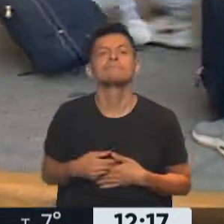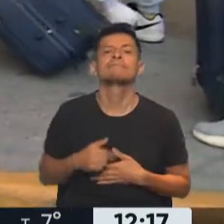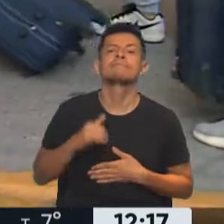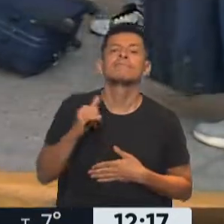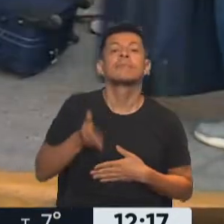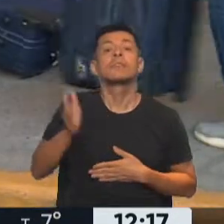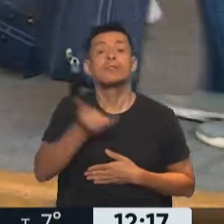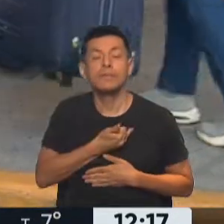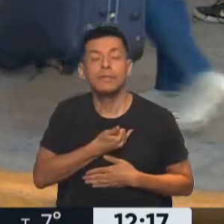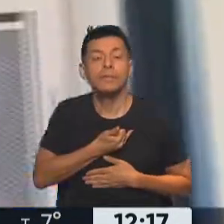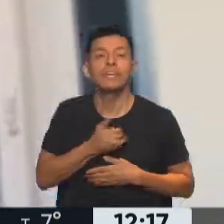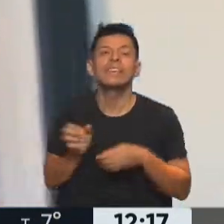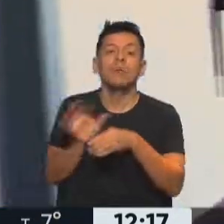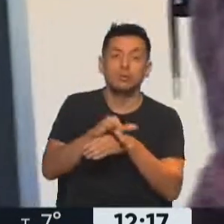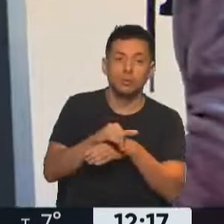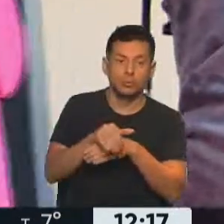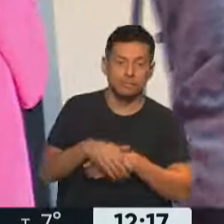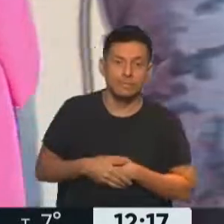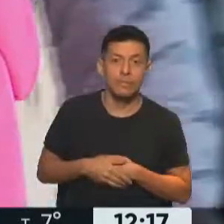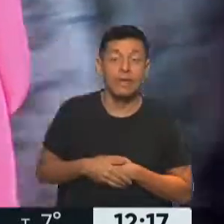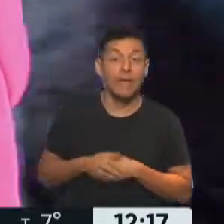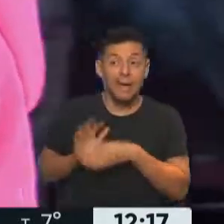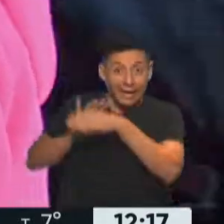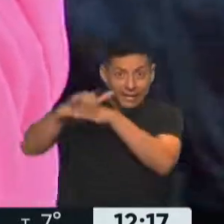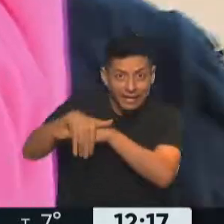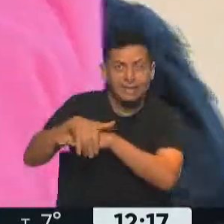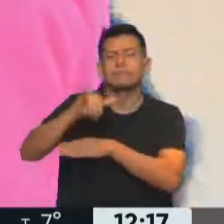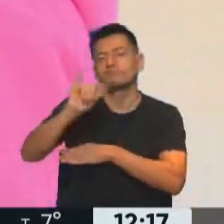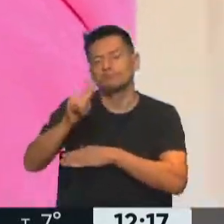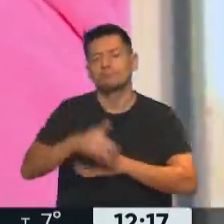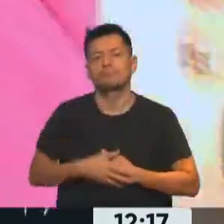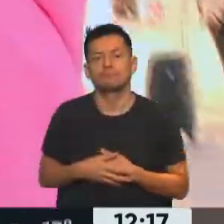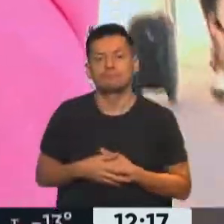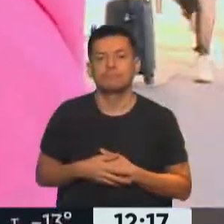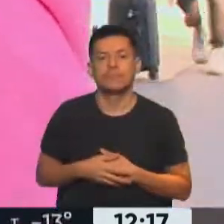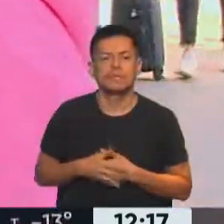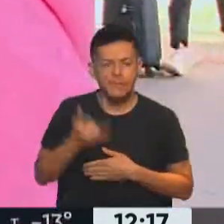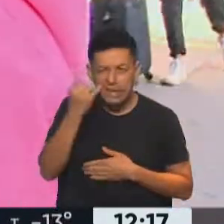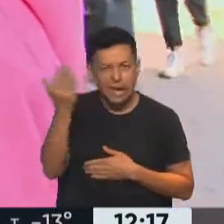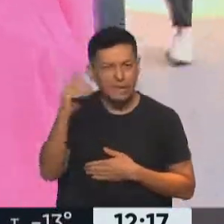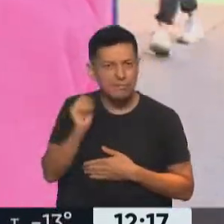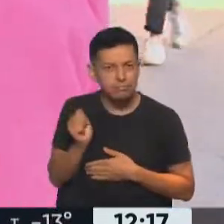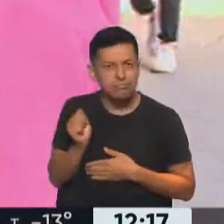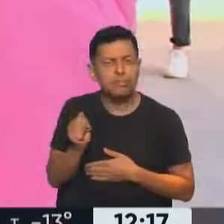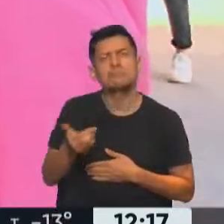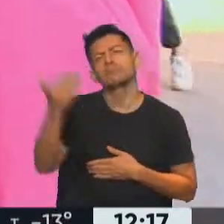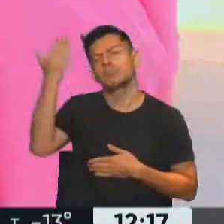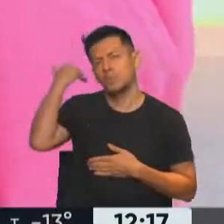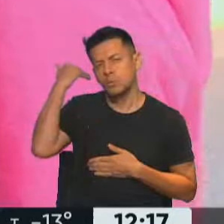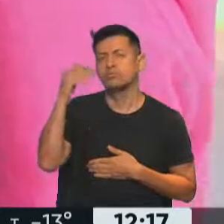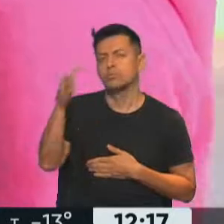dónde van? A Iguazú. Ah, las cataratas, sí, obvio. Las cataratas, sí. ¿Ya estuviste? Hace mucho